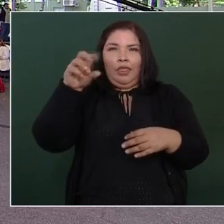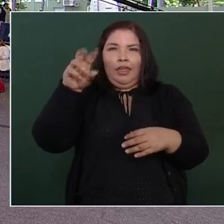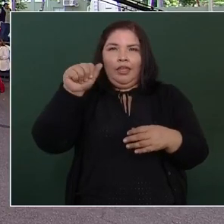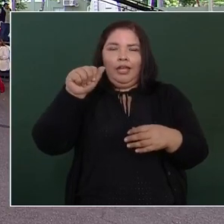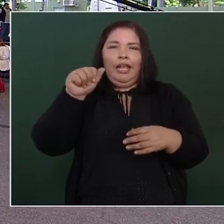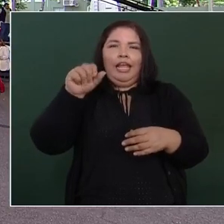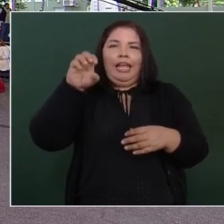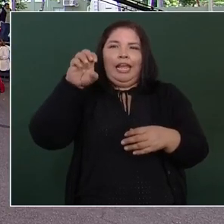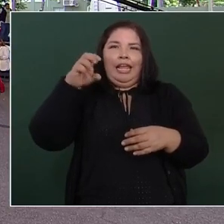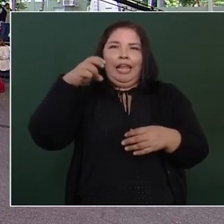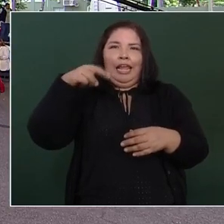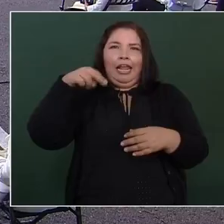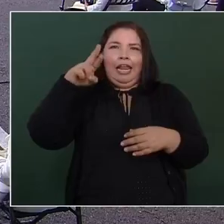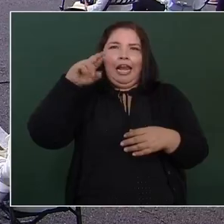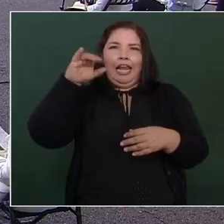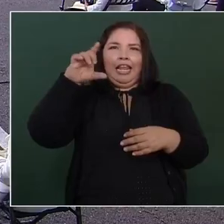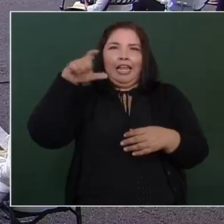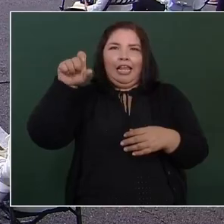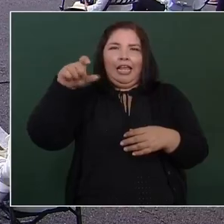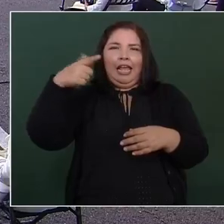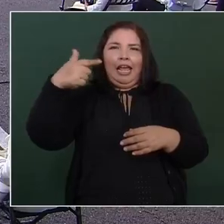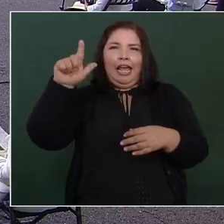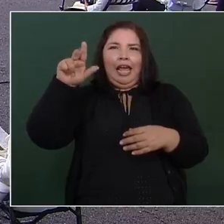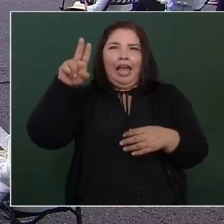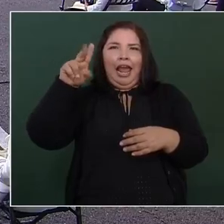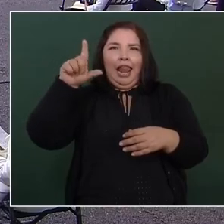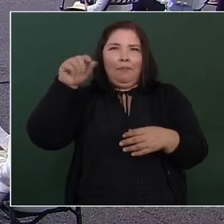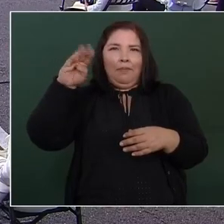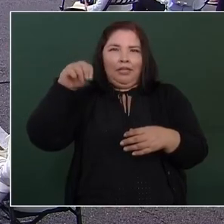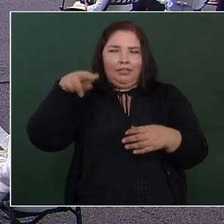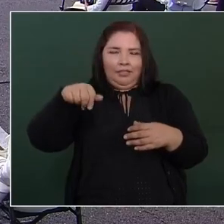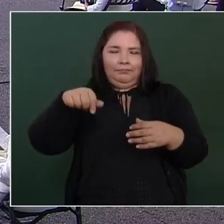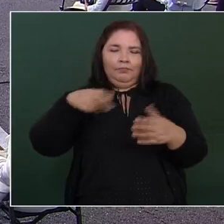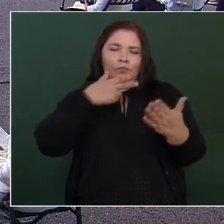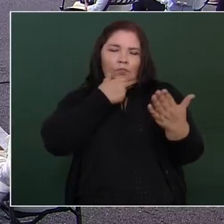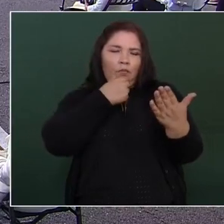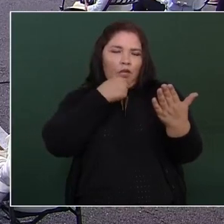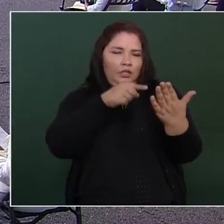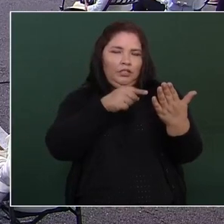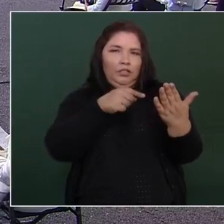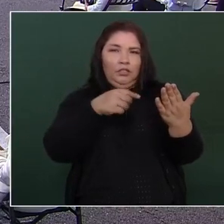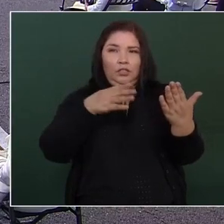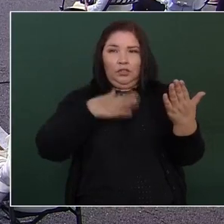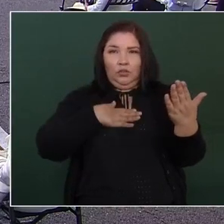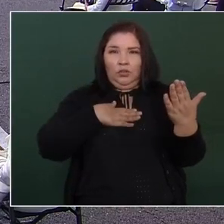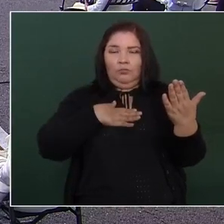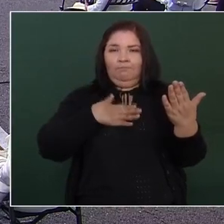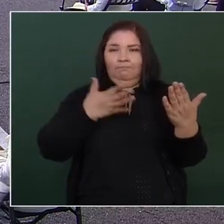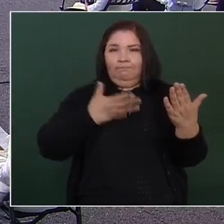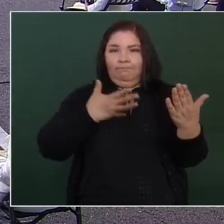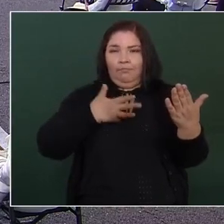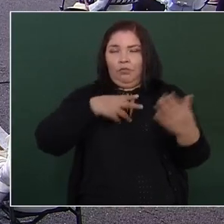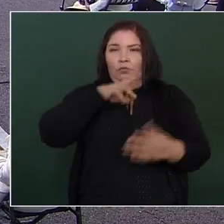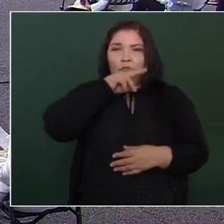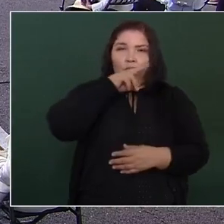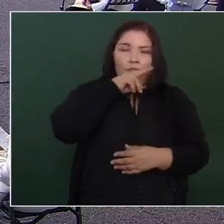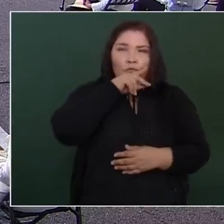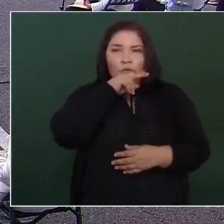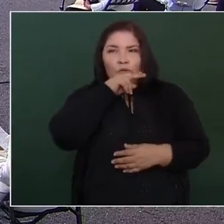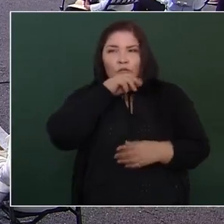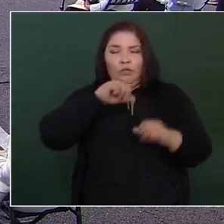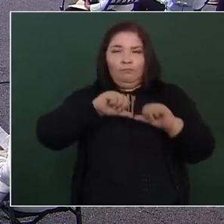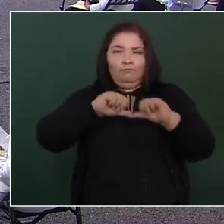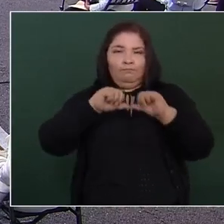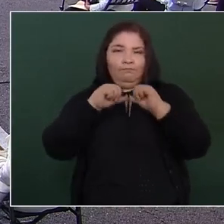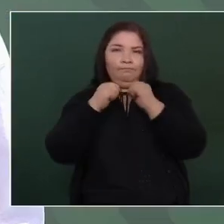Enrique Galván Ochoa, que es bastante inteligente. Decía que tenía yo la preocupación de la